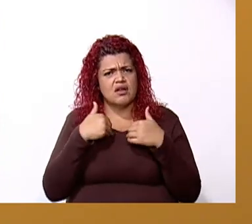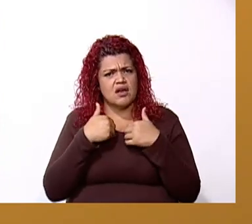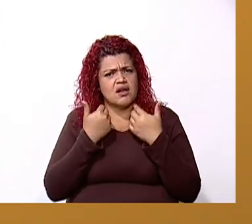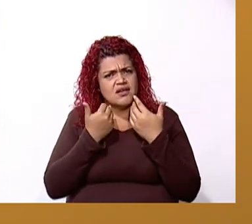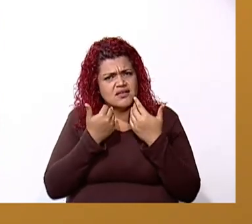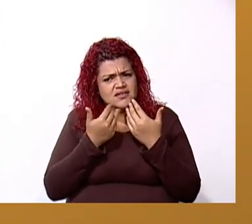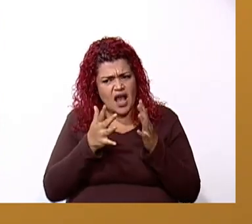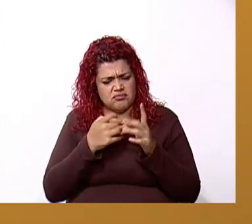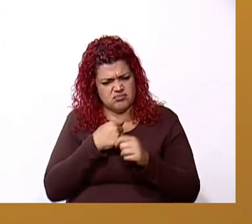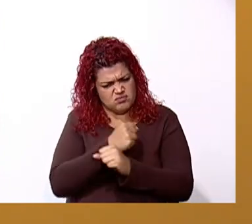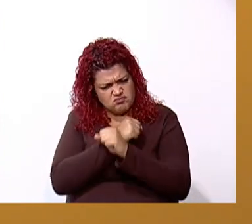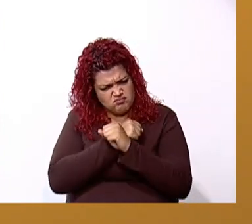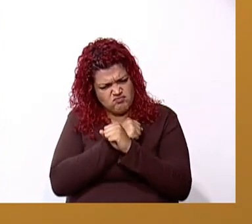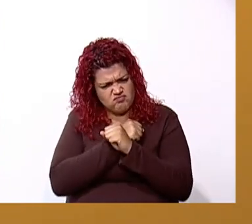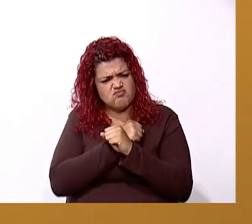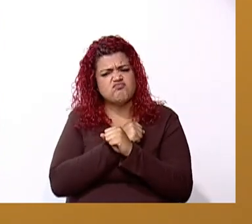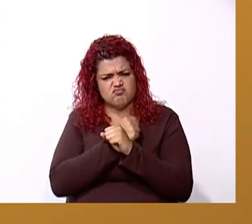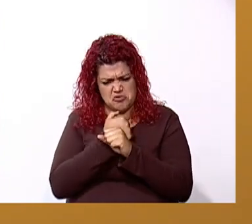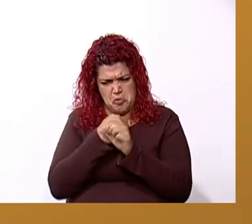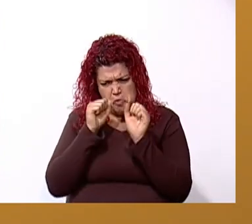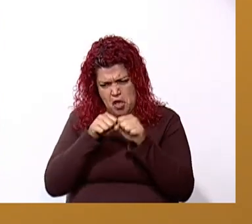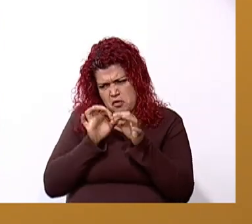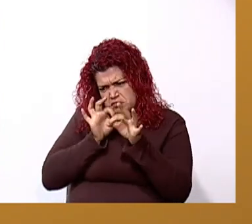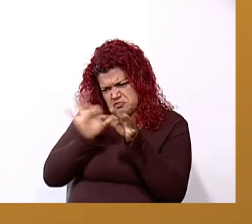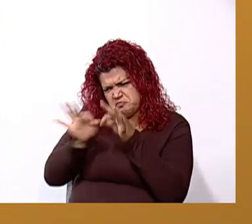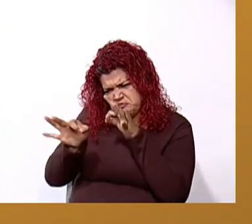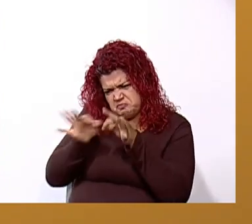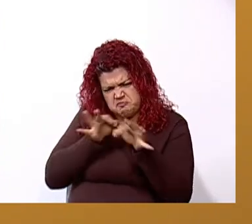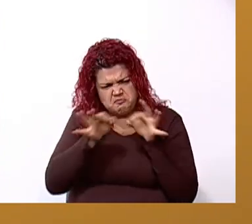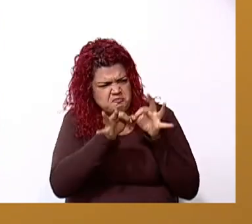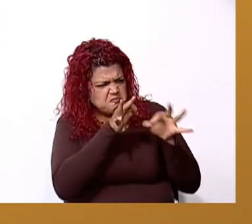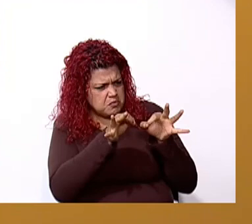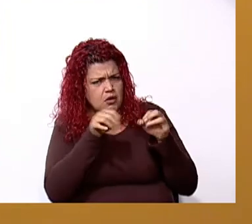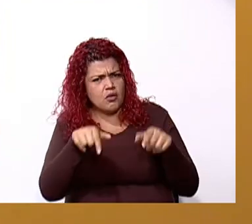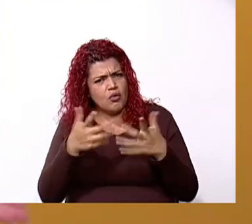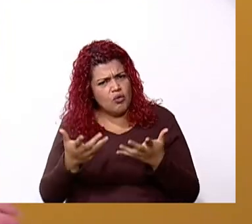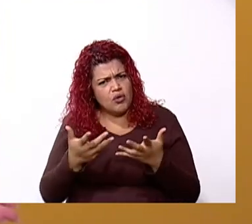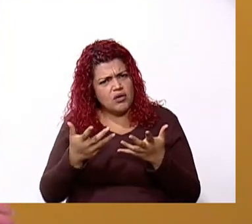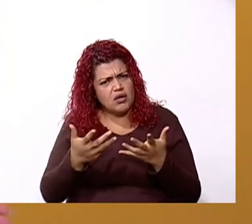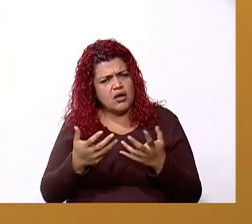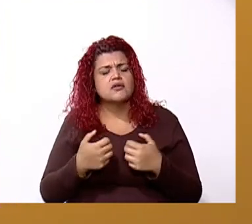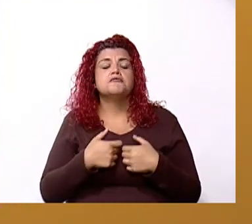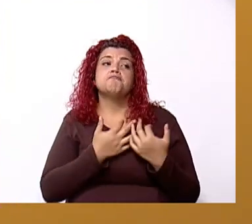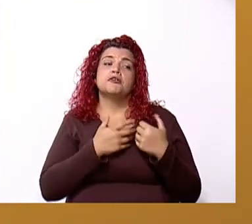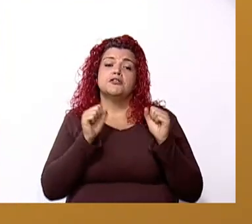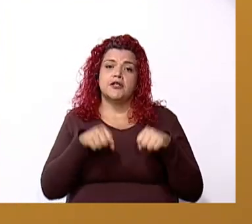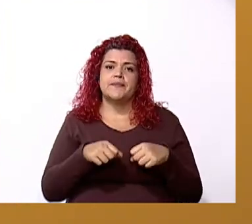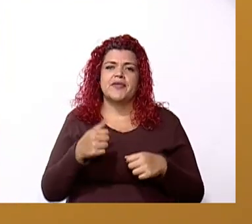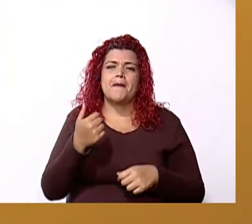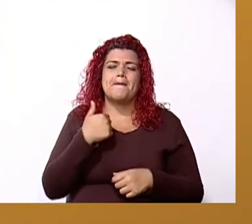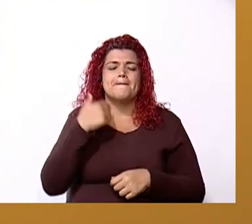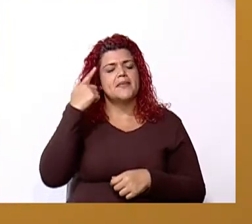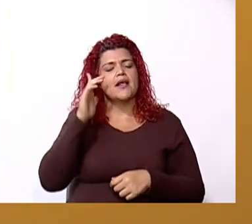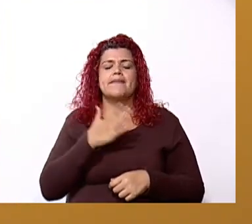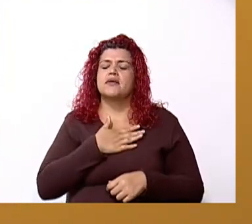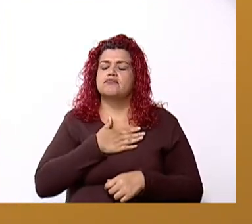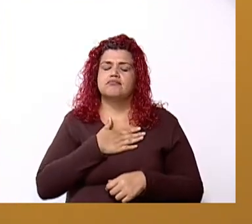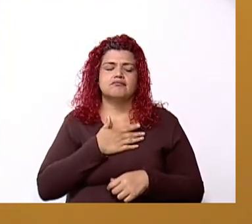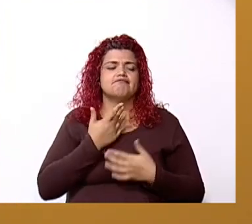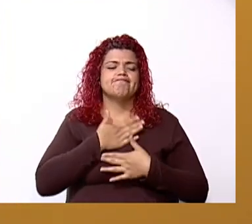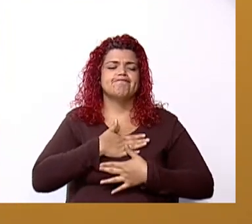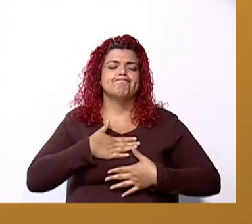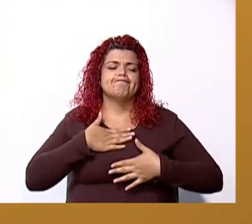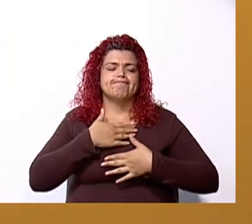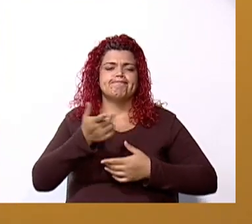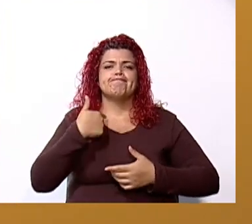la seguridad plena de explicarle a algún familiar lo que vieron hoy? Espero que sí. Para mí es un placer